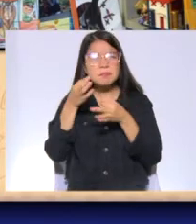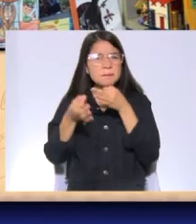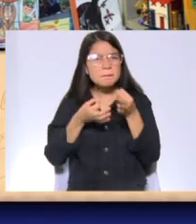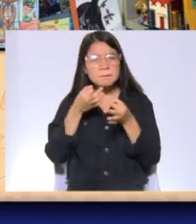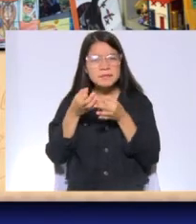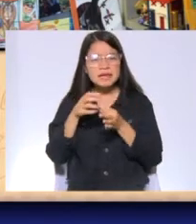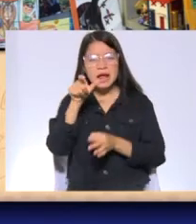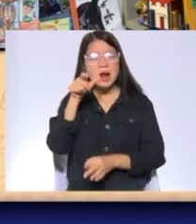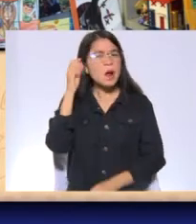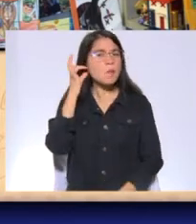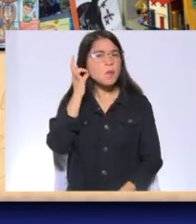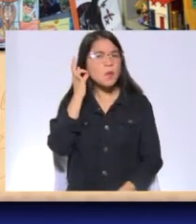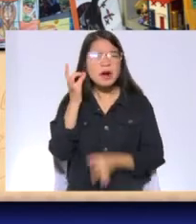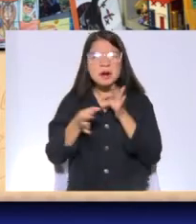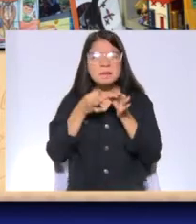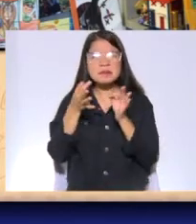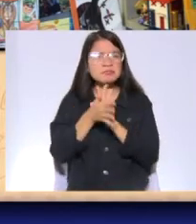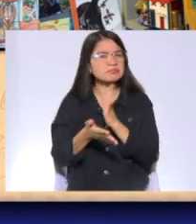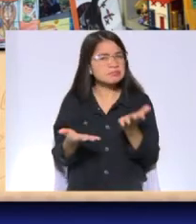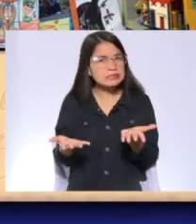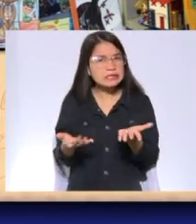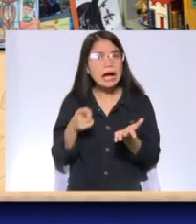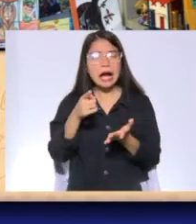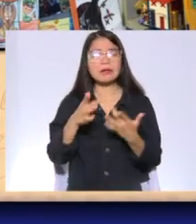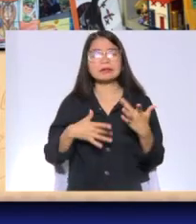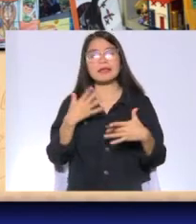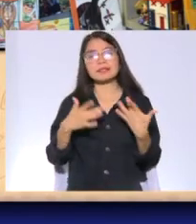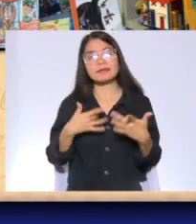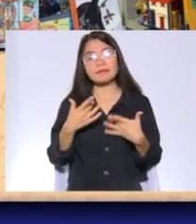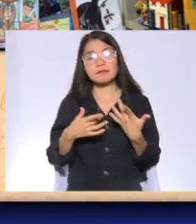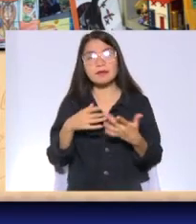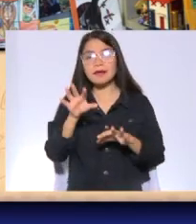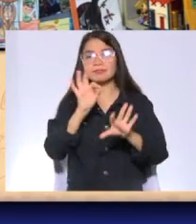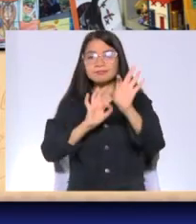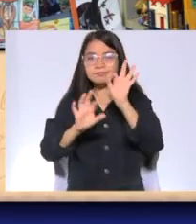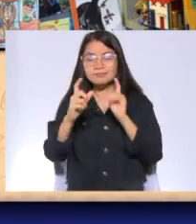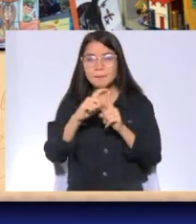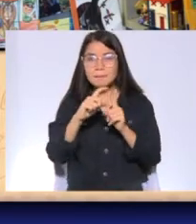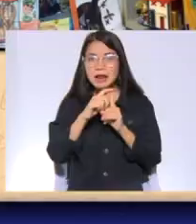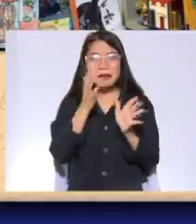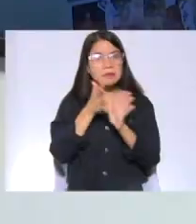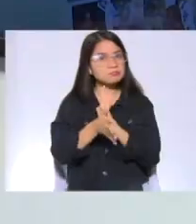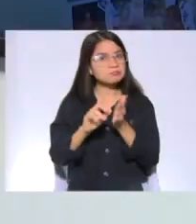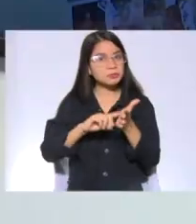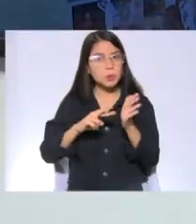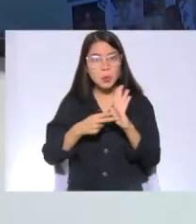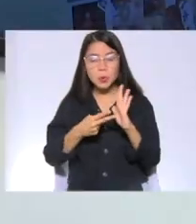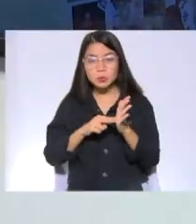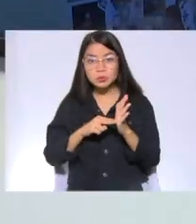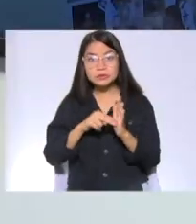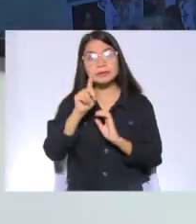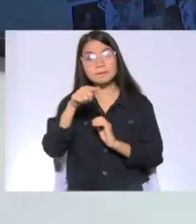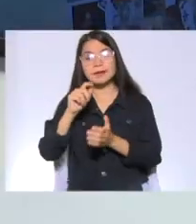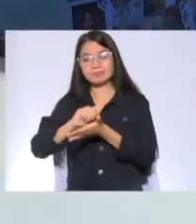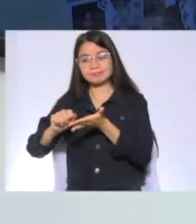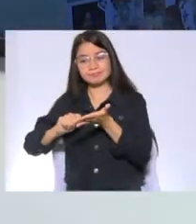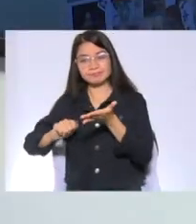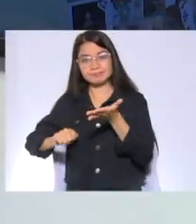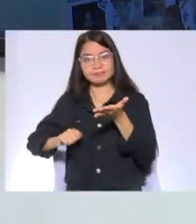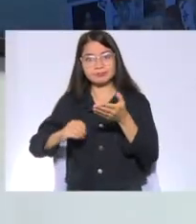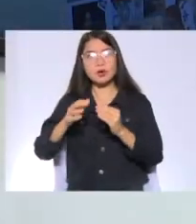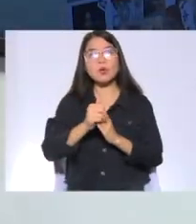actividades, extraiga del texto las palabras desconocidas. Y elabore a partir de esta historia un guión teatral. Bueno, ¿cómo sería eso? Una